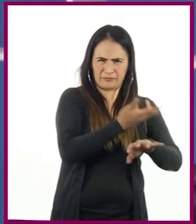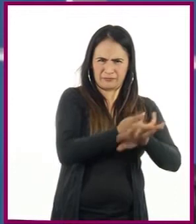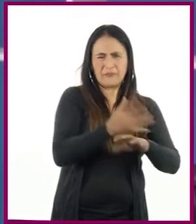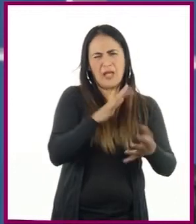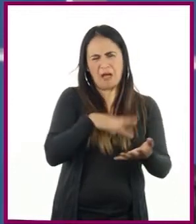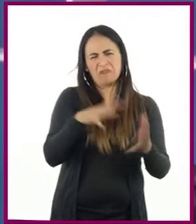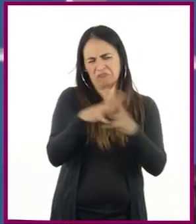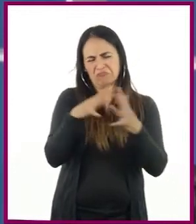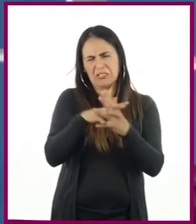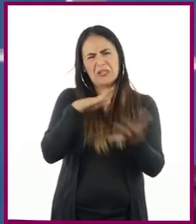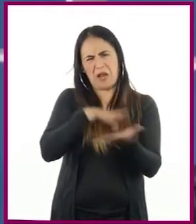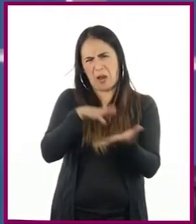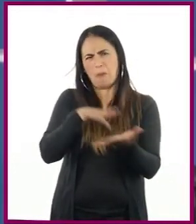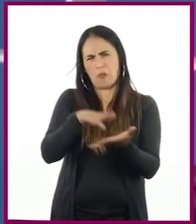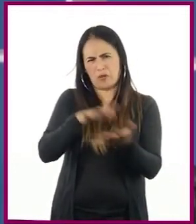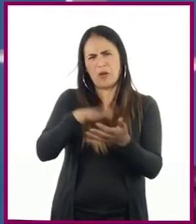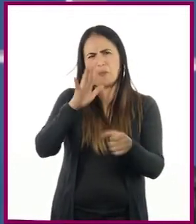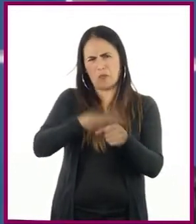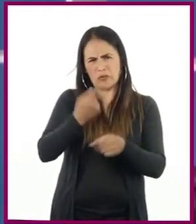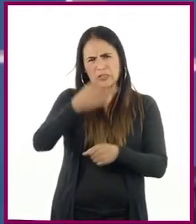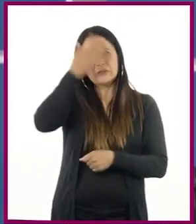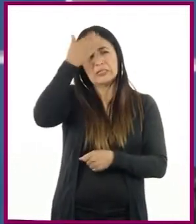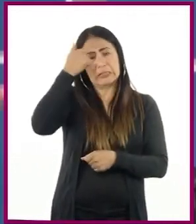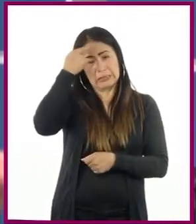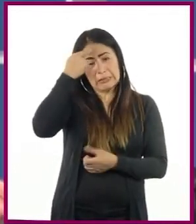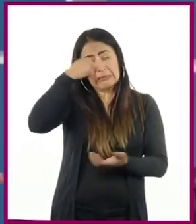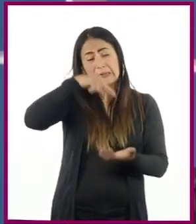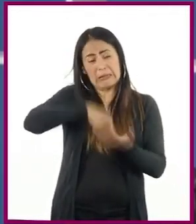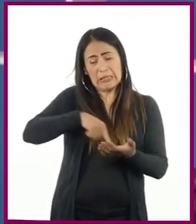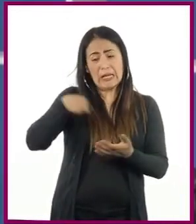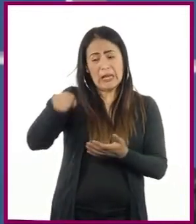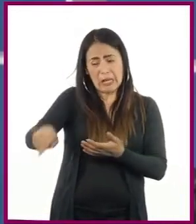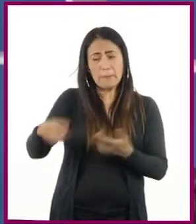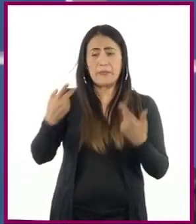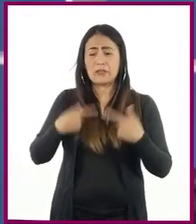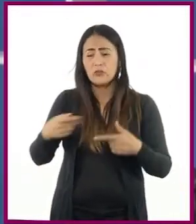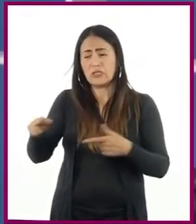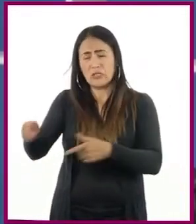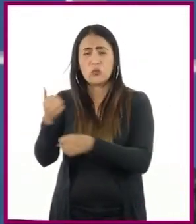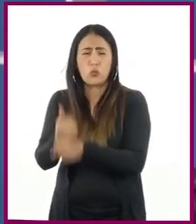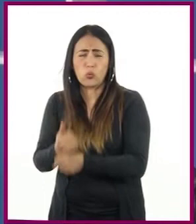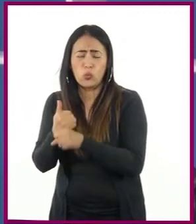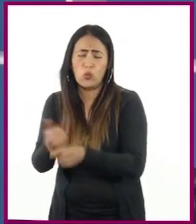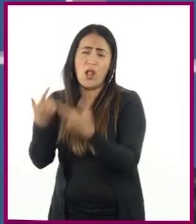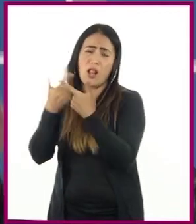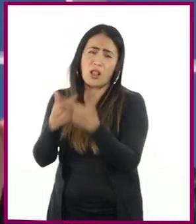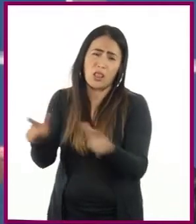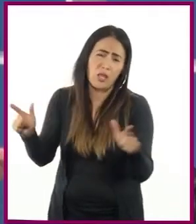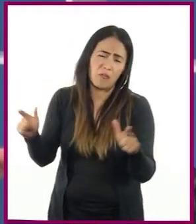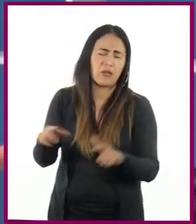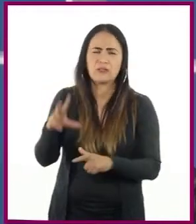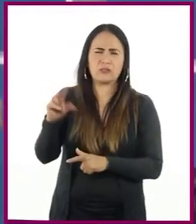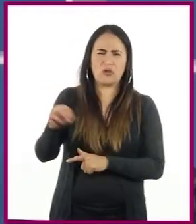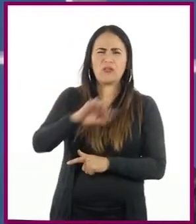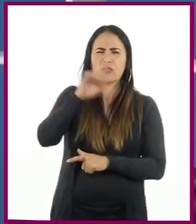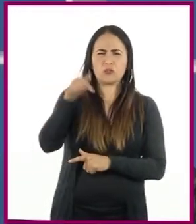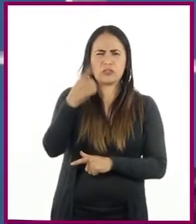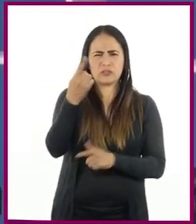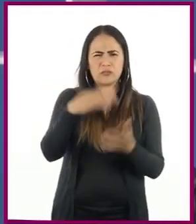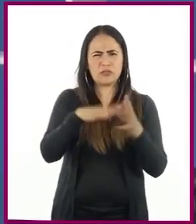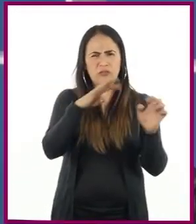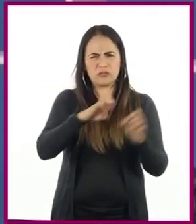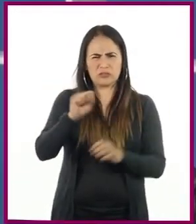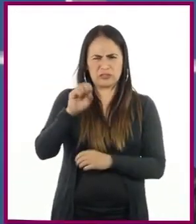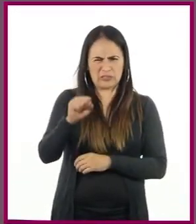la guerra porque creían que su gobierno estaba liberando a los vietnamitas, en 1968 la opinión pública